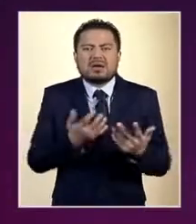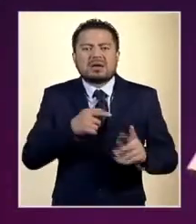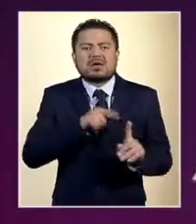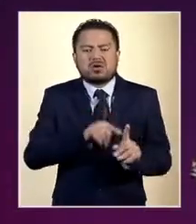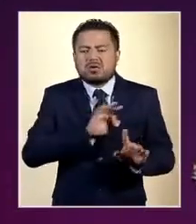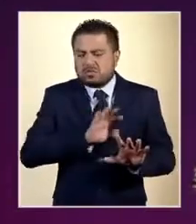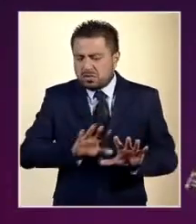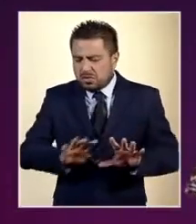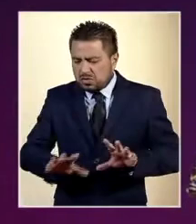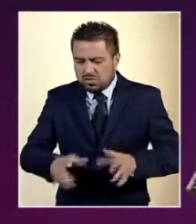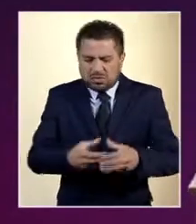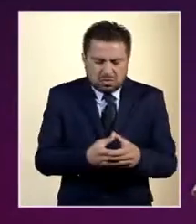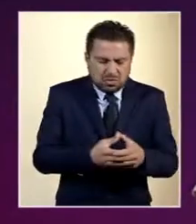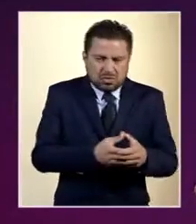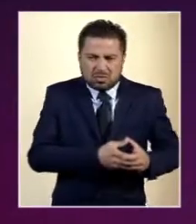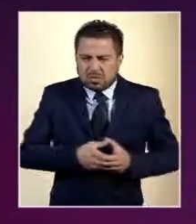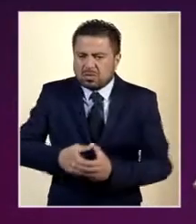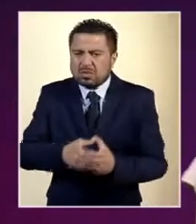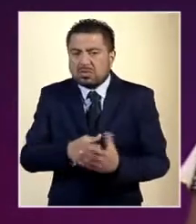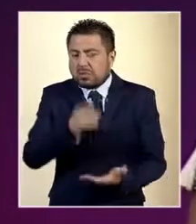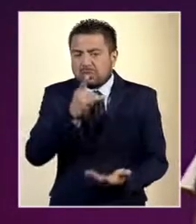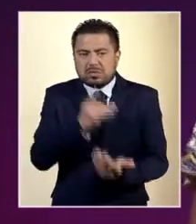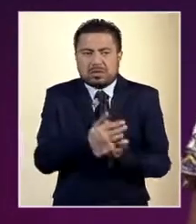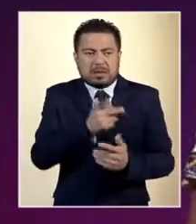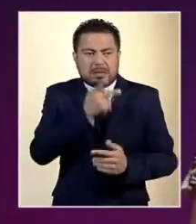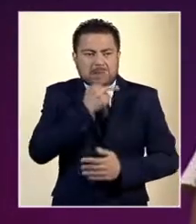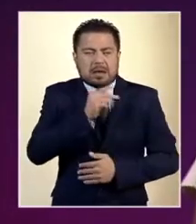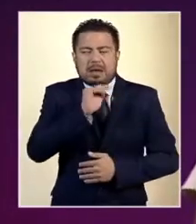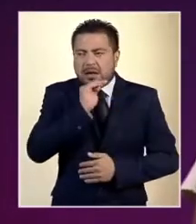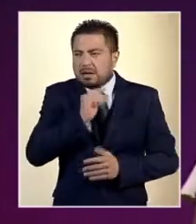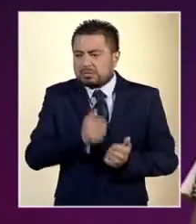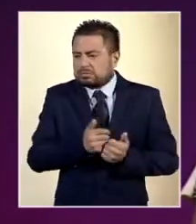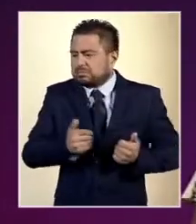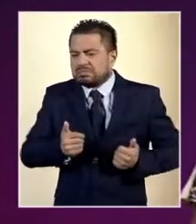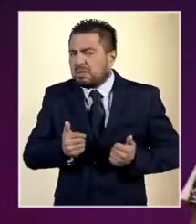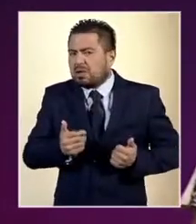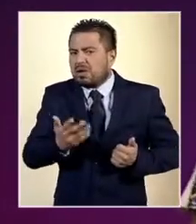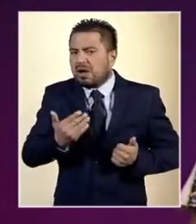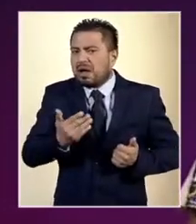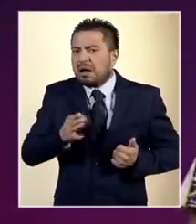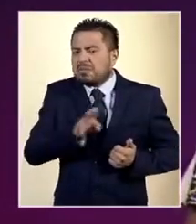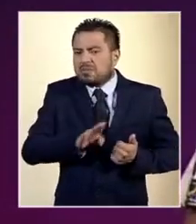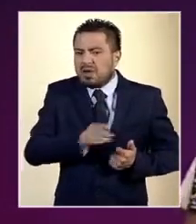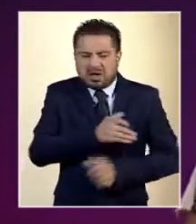la colectividad, que no sean solo del papá y la mamá que los tuvo